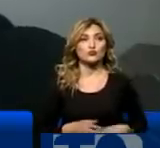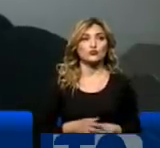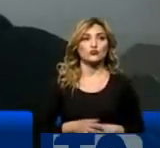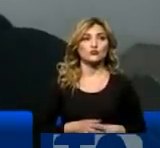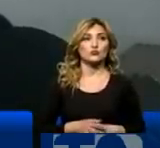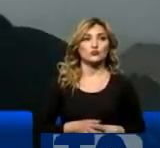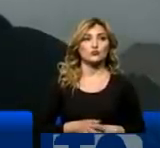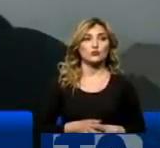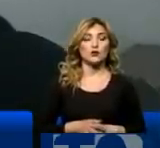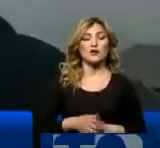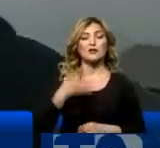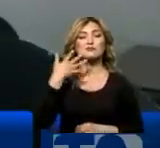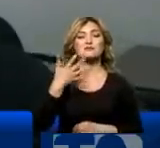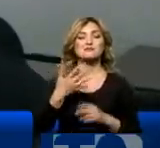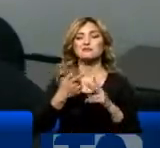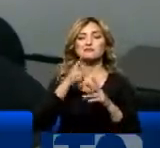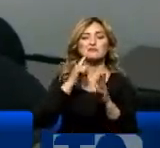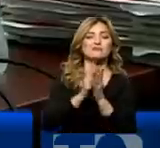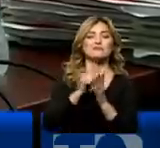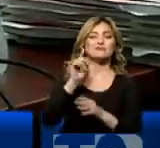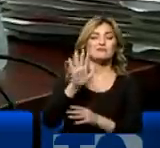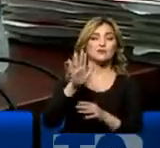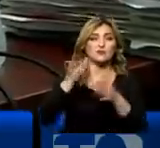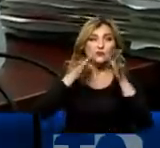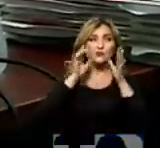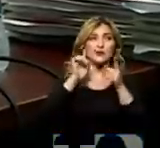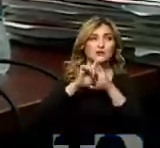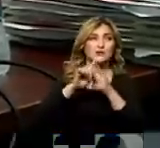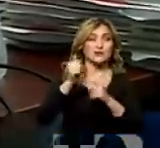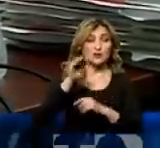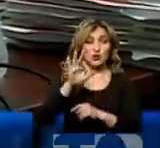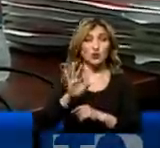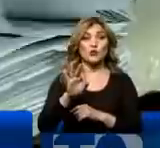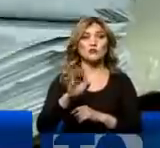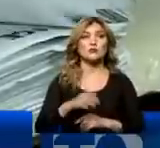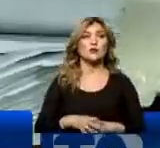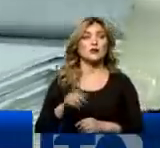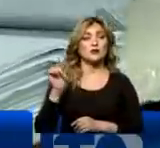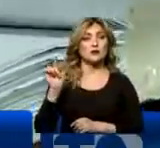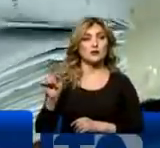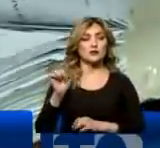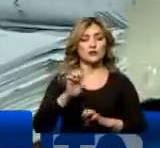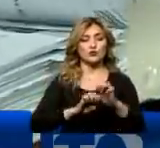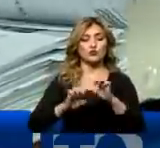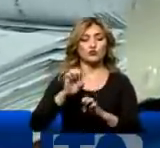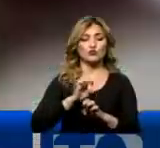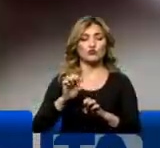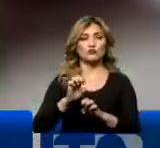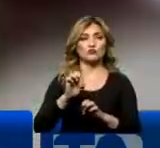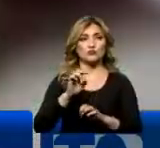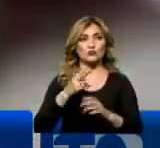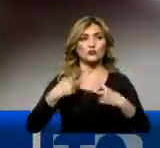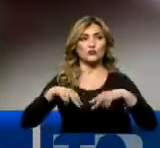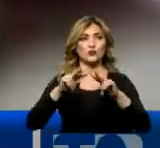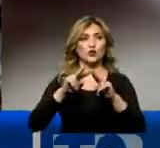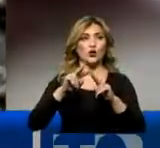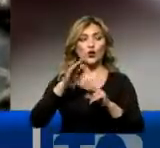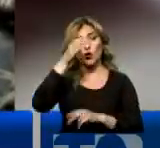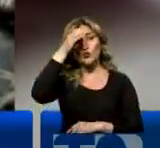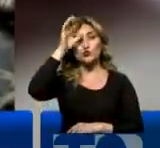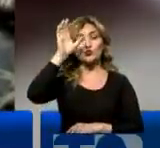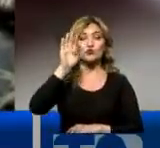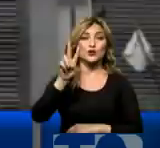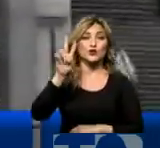fiscal de 5 de diciembre del 2019. Con ello se dispuso la realización de una valoración intercultural de 24